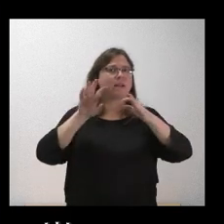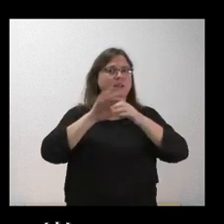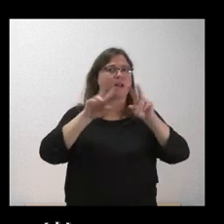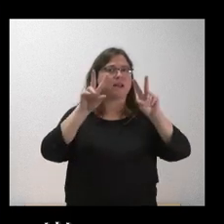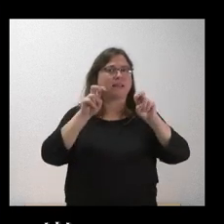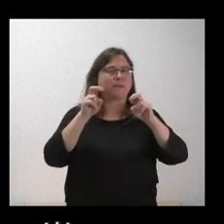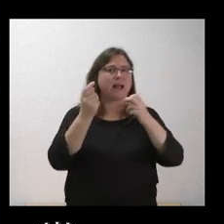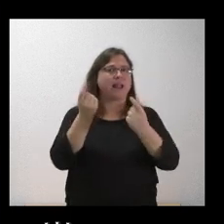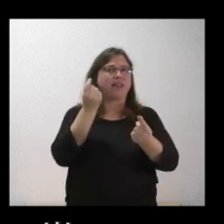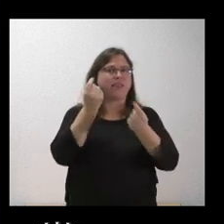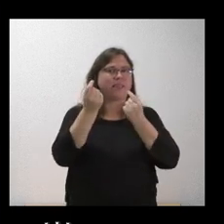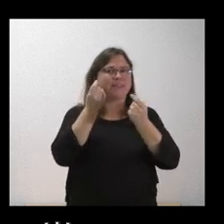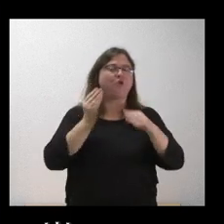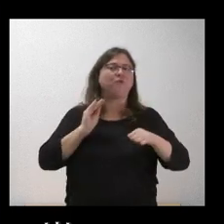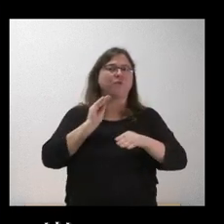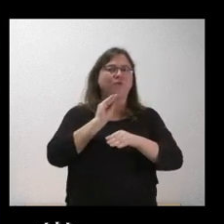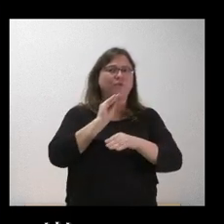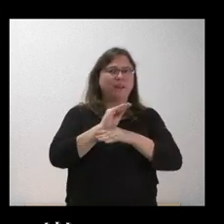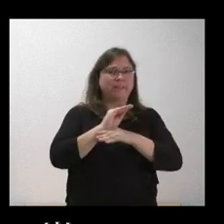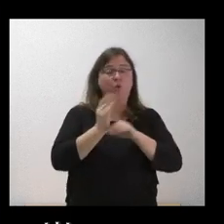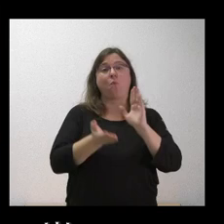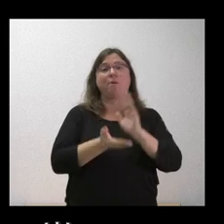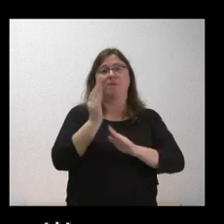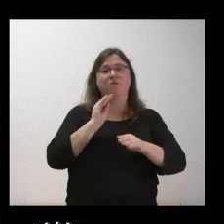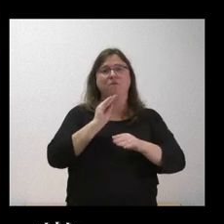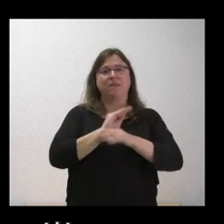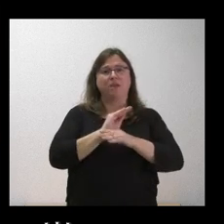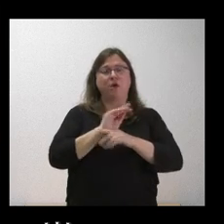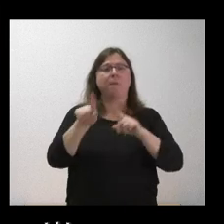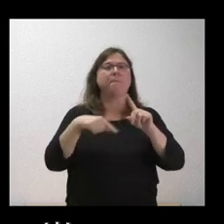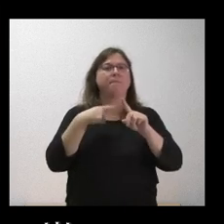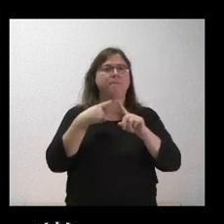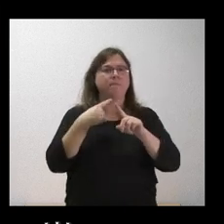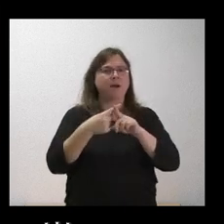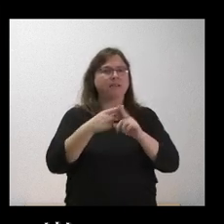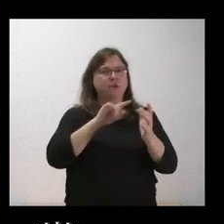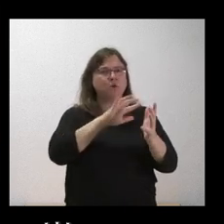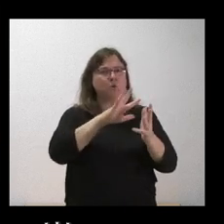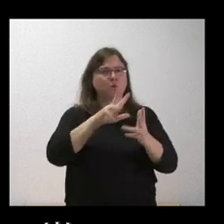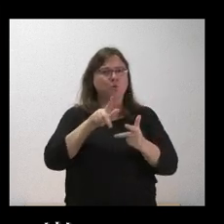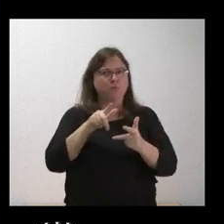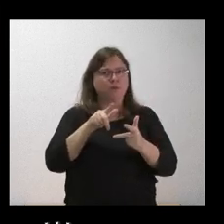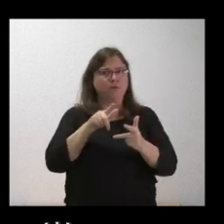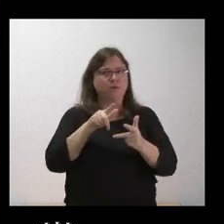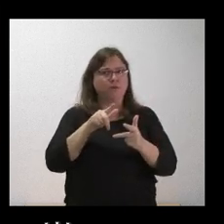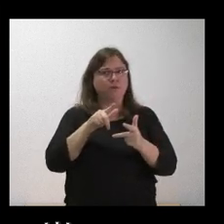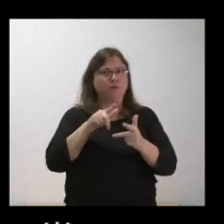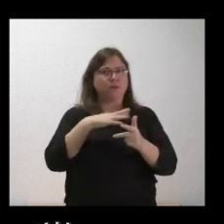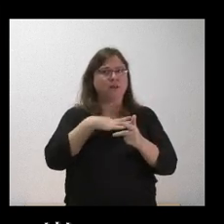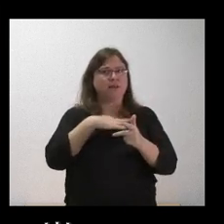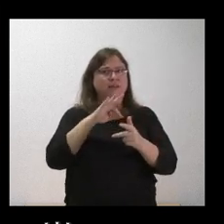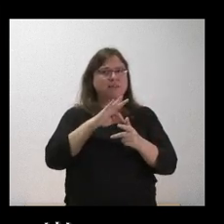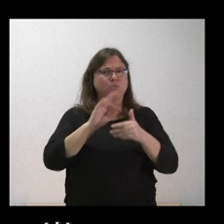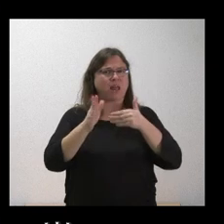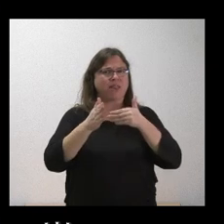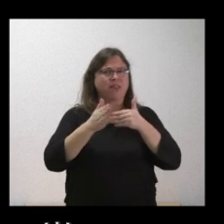cifras de financiación de aumento de la financiación y la cifra de del número de usuarios que bueno se puede dar por cerrado que